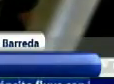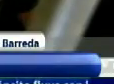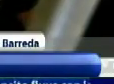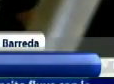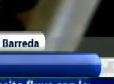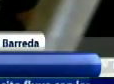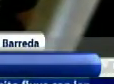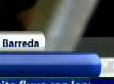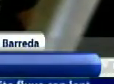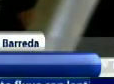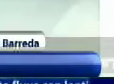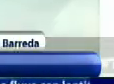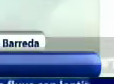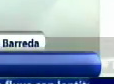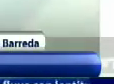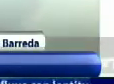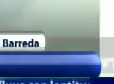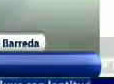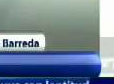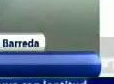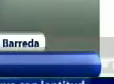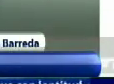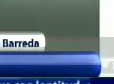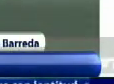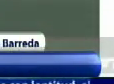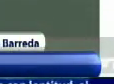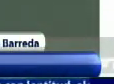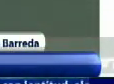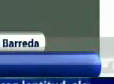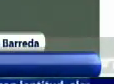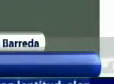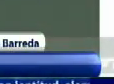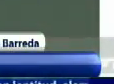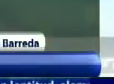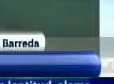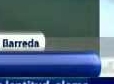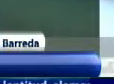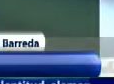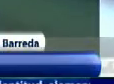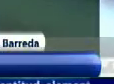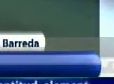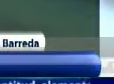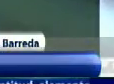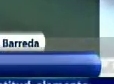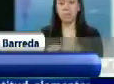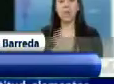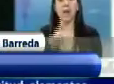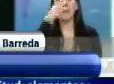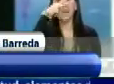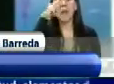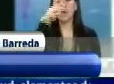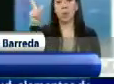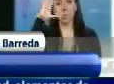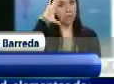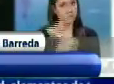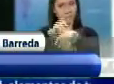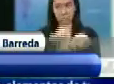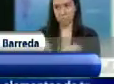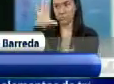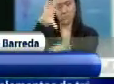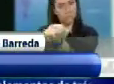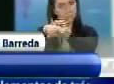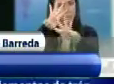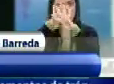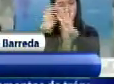de extradición por los delitos de violencia contra la mujer, obstrucción a la justicia y asesinato. El esposo de Cristina